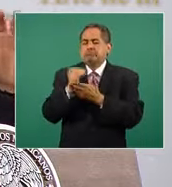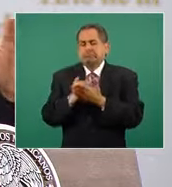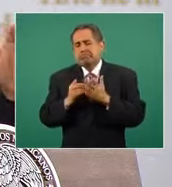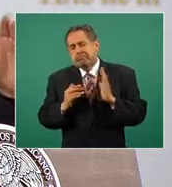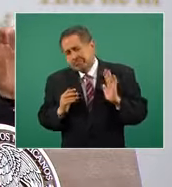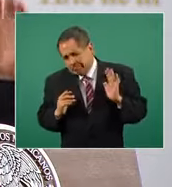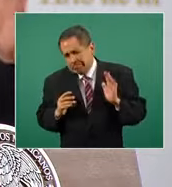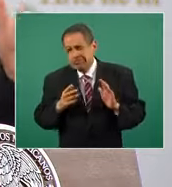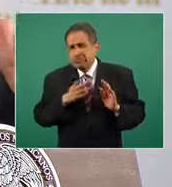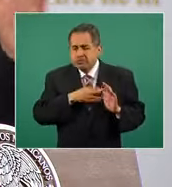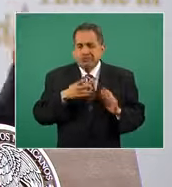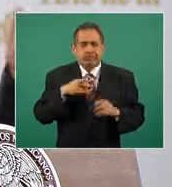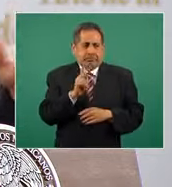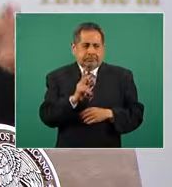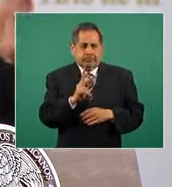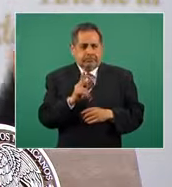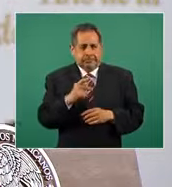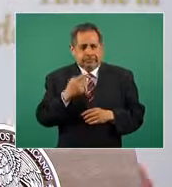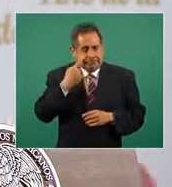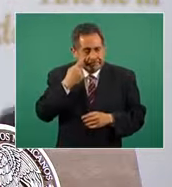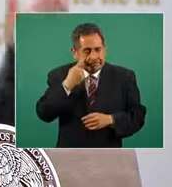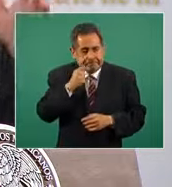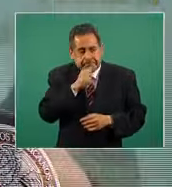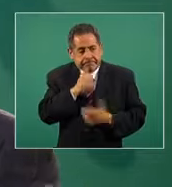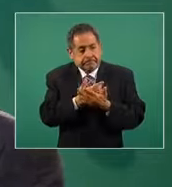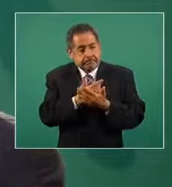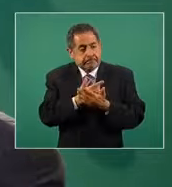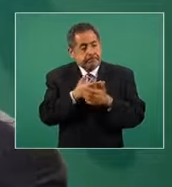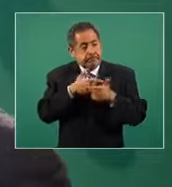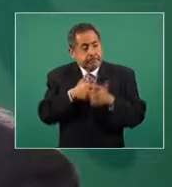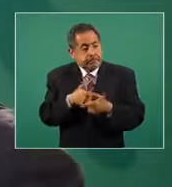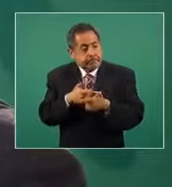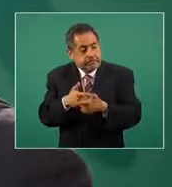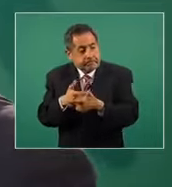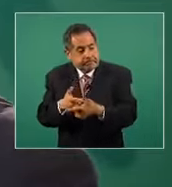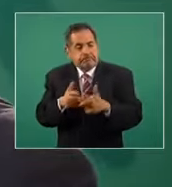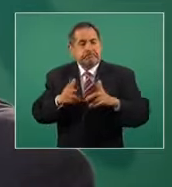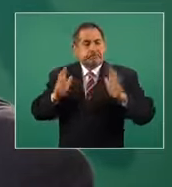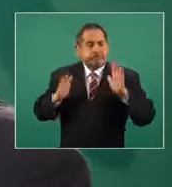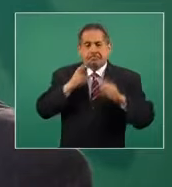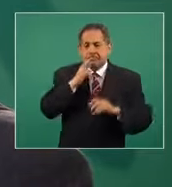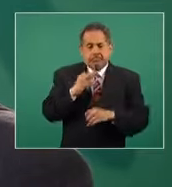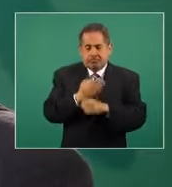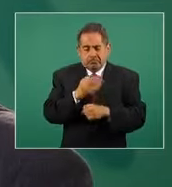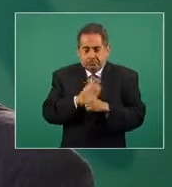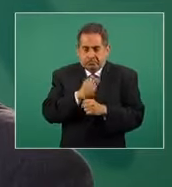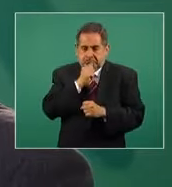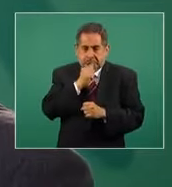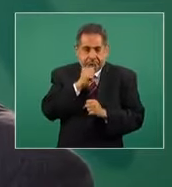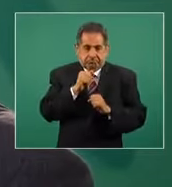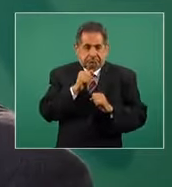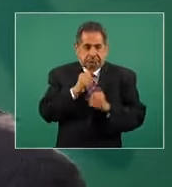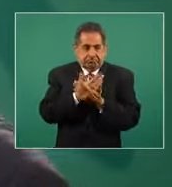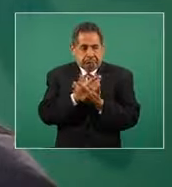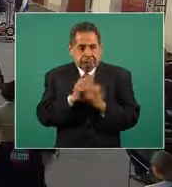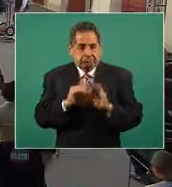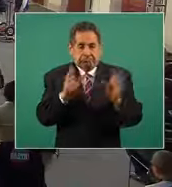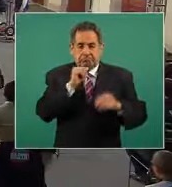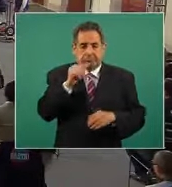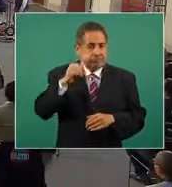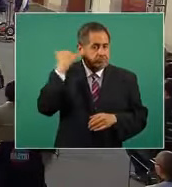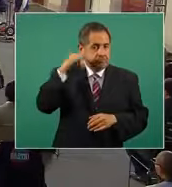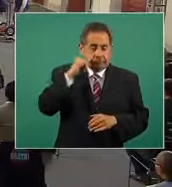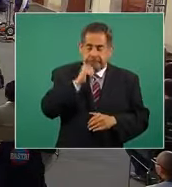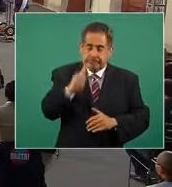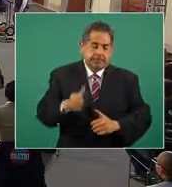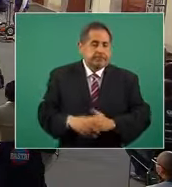alentadora indudablemente, pero hasta no ver varias semanas consecutivas de reducción, no podemos afirmar que es la tendencia general en Yucatán.